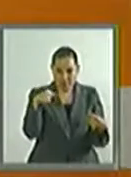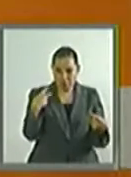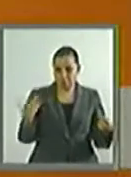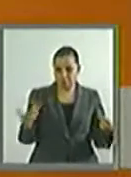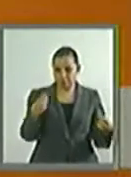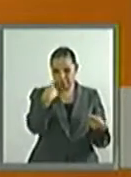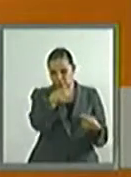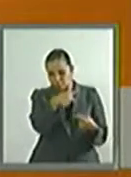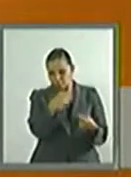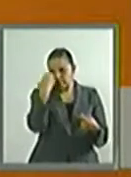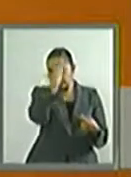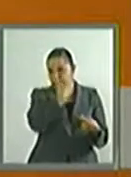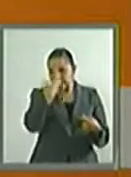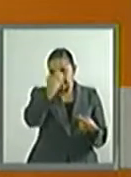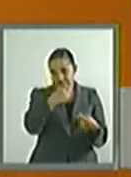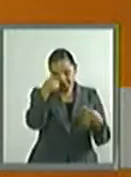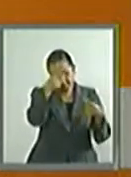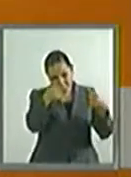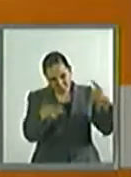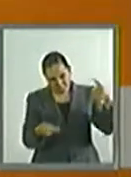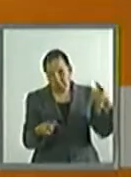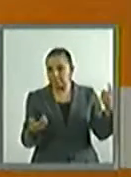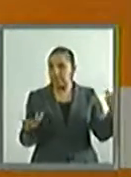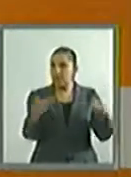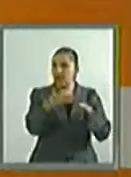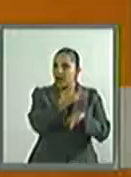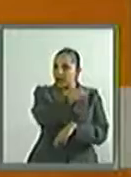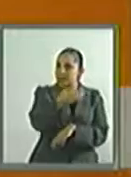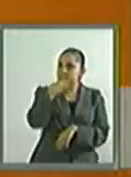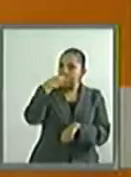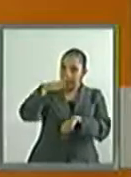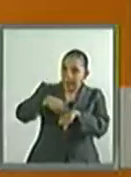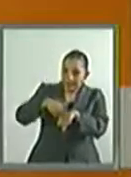de indicaciones y de alertas